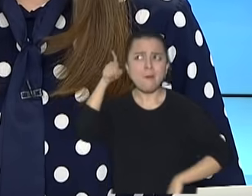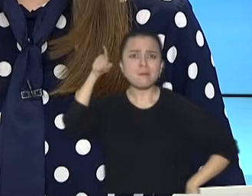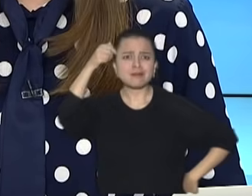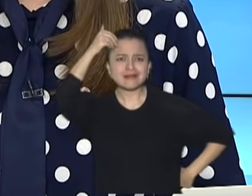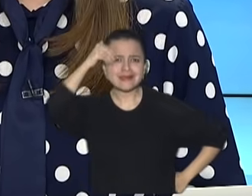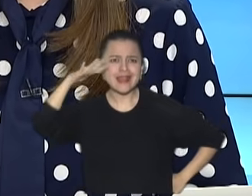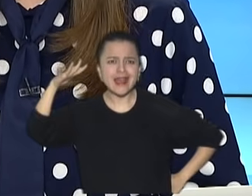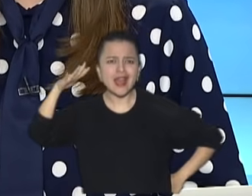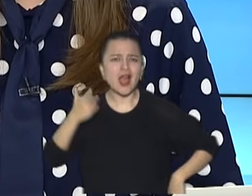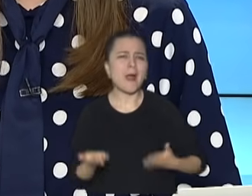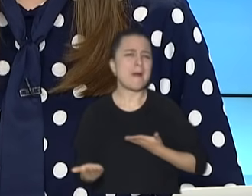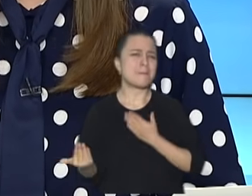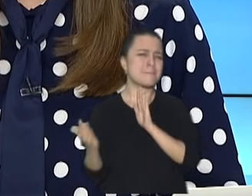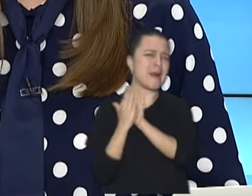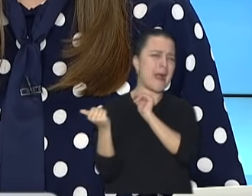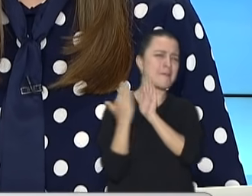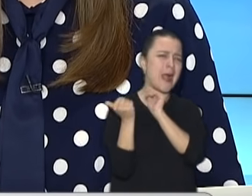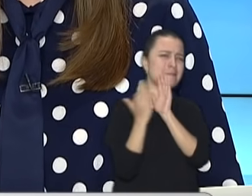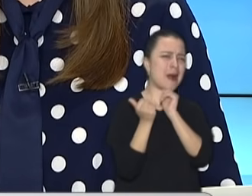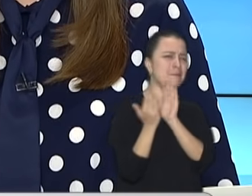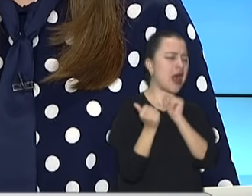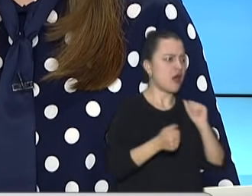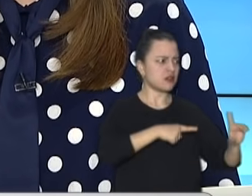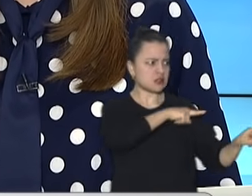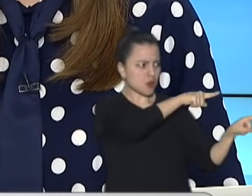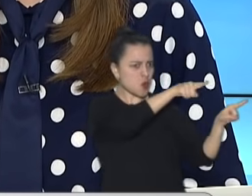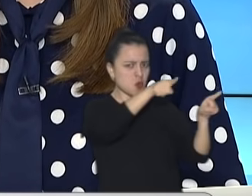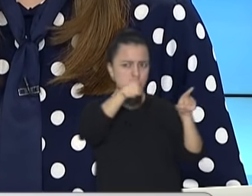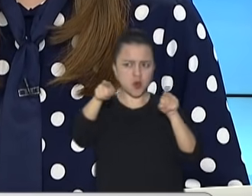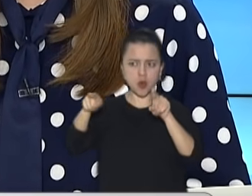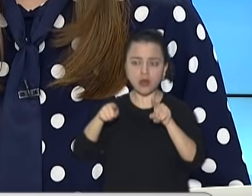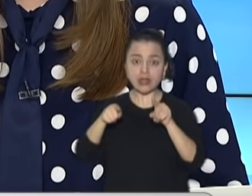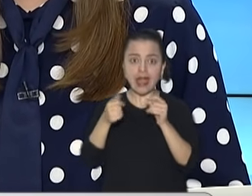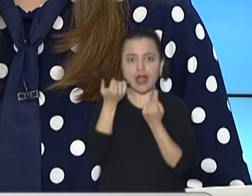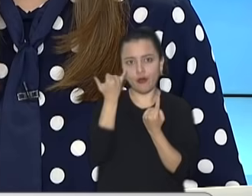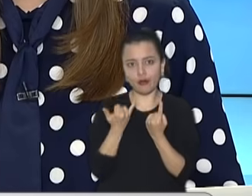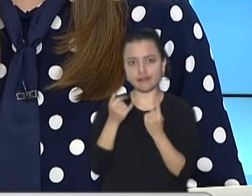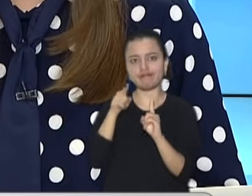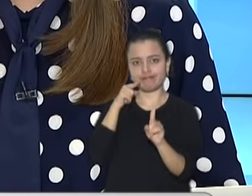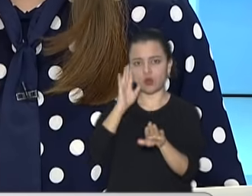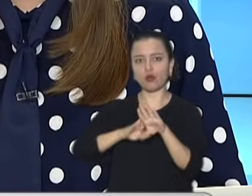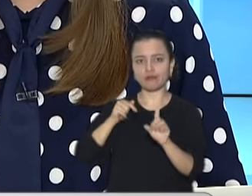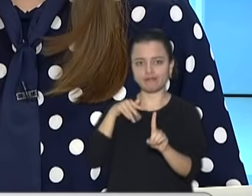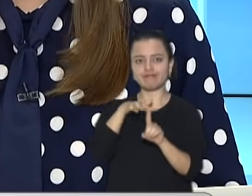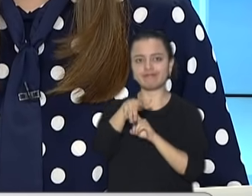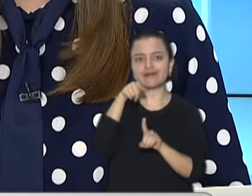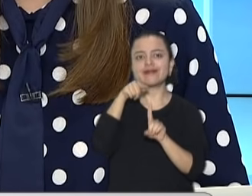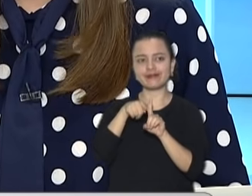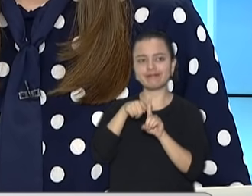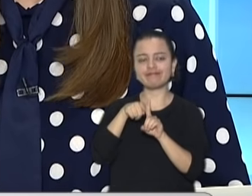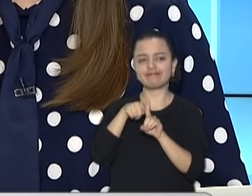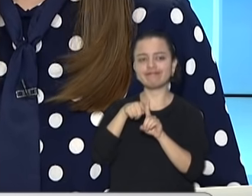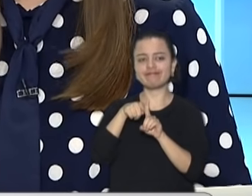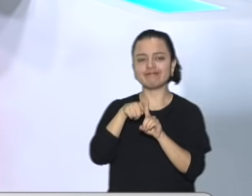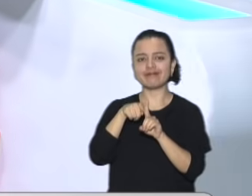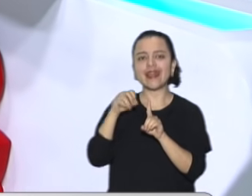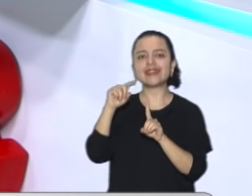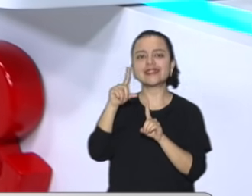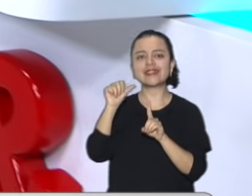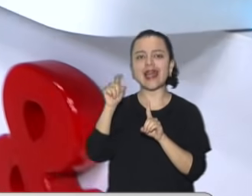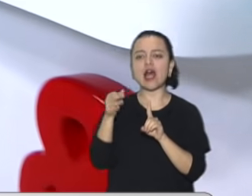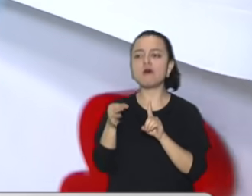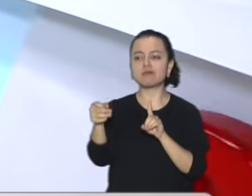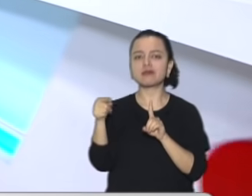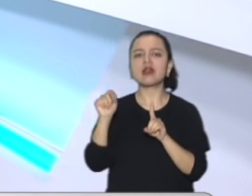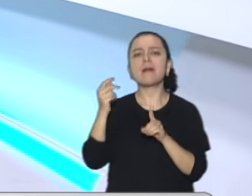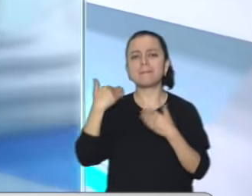una nueva ola de amenazas. Esta vez el exalcalde Pedrito Pereira y líderes sociales en El Salado son las víctimas. Tatiana, buenas tardes.